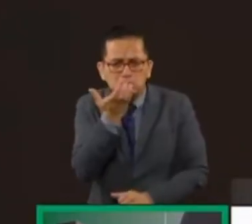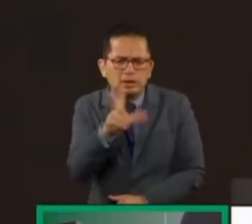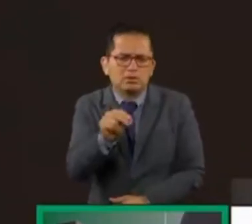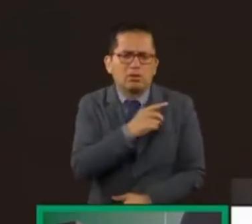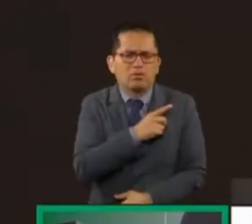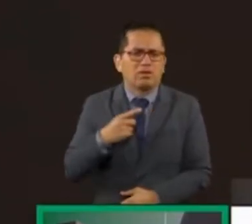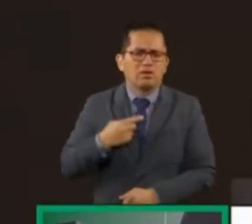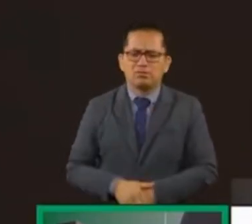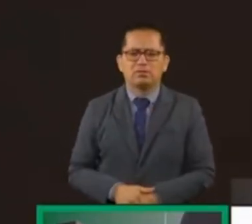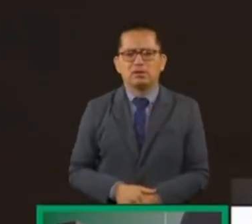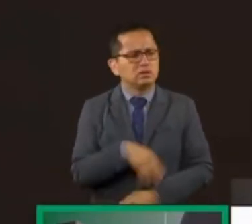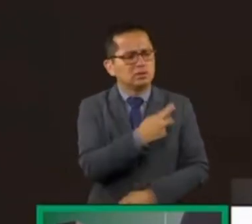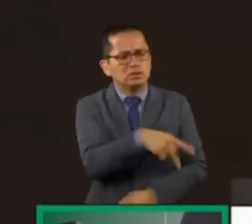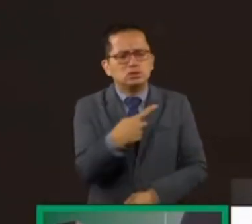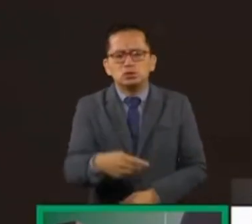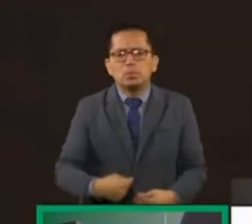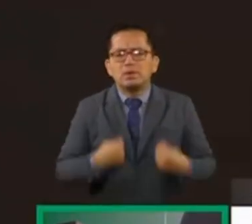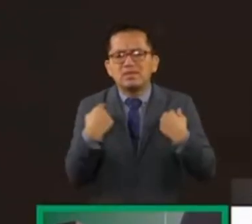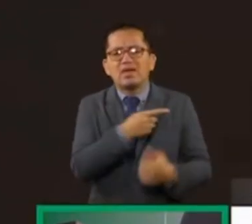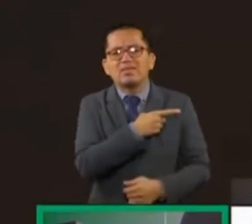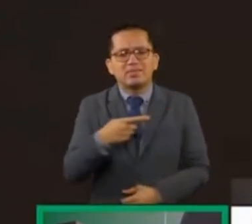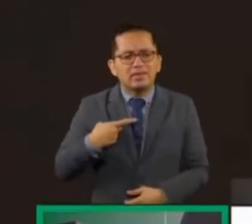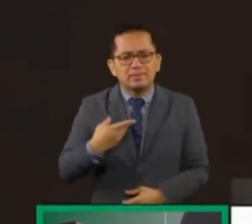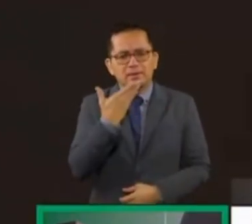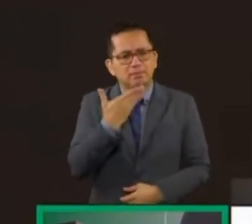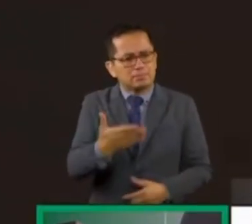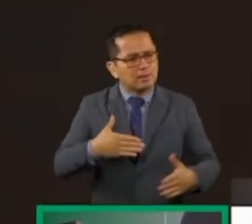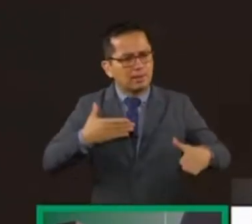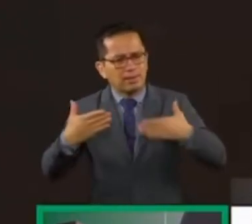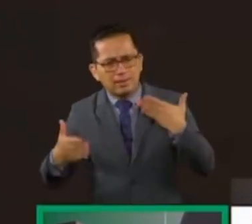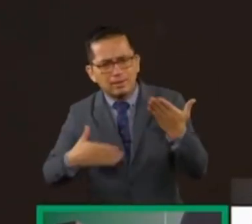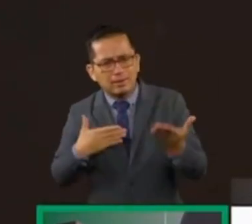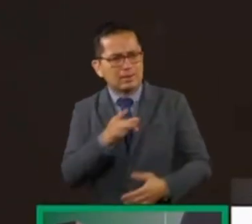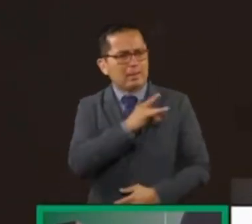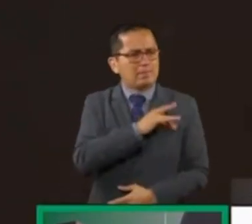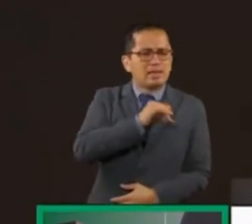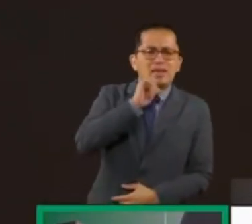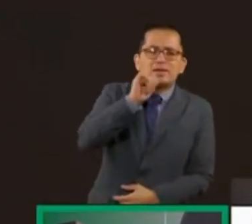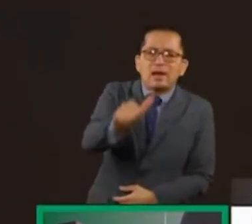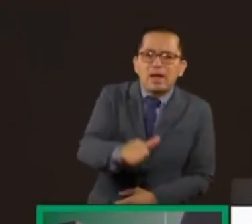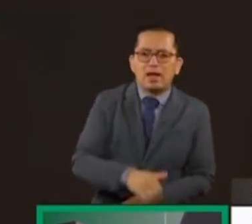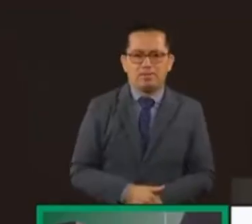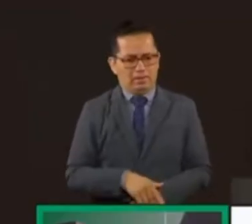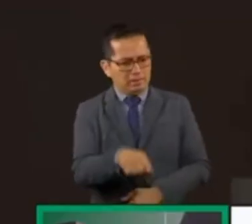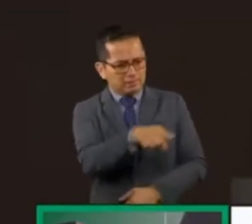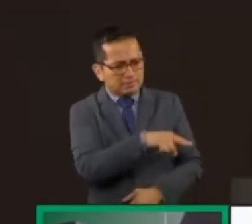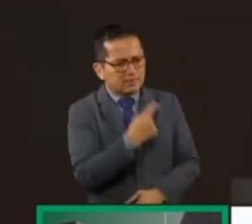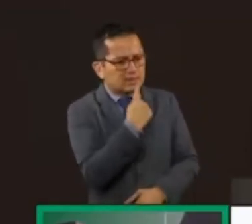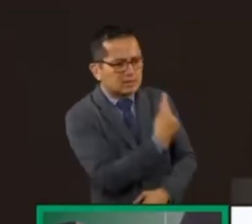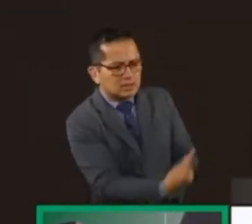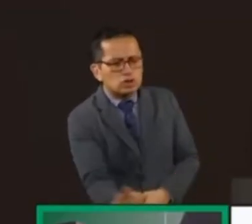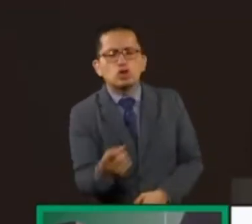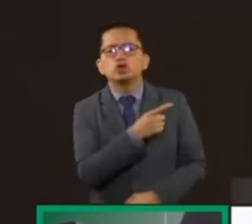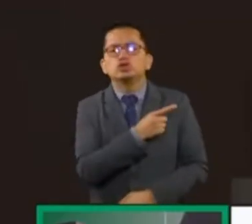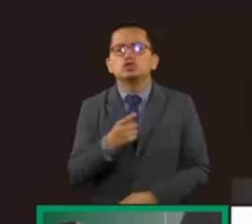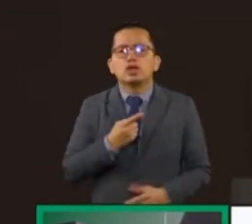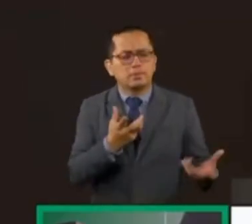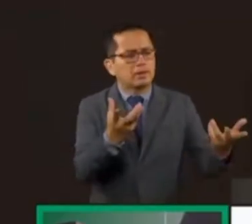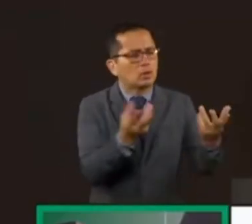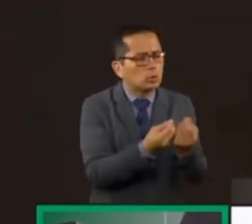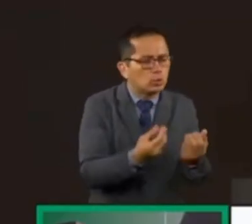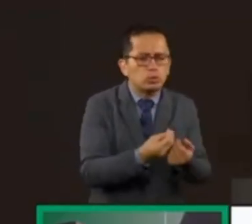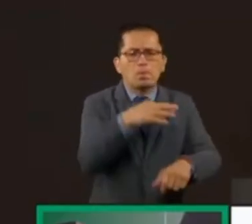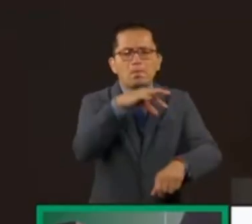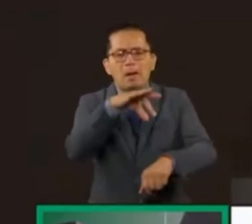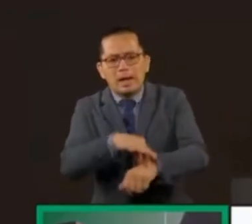alegría, vivir sin miedo, porque su infancia debe estar protegida por maestras, por médicos, por policías